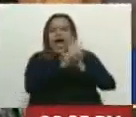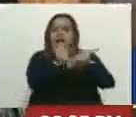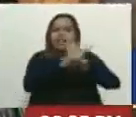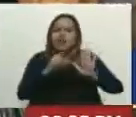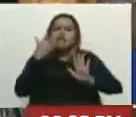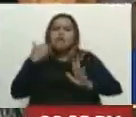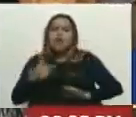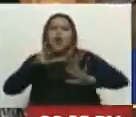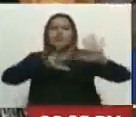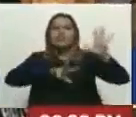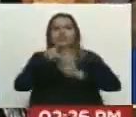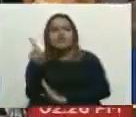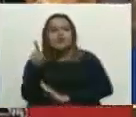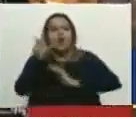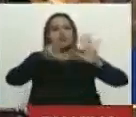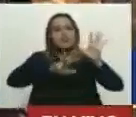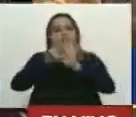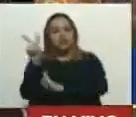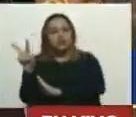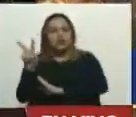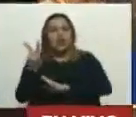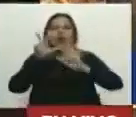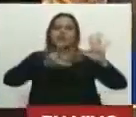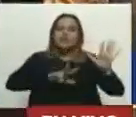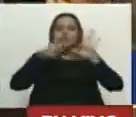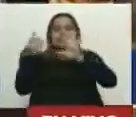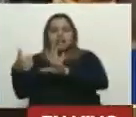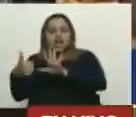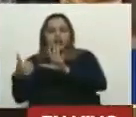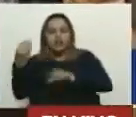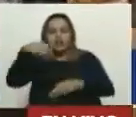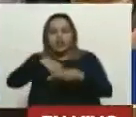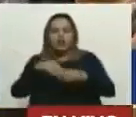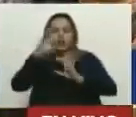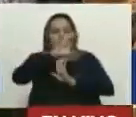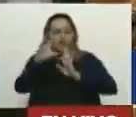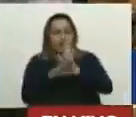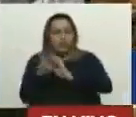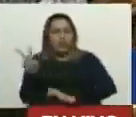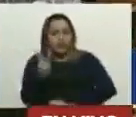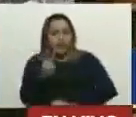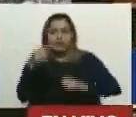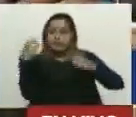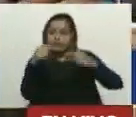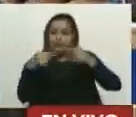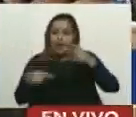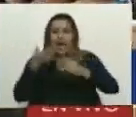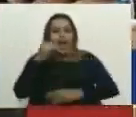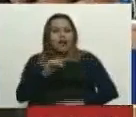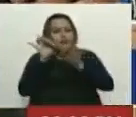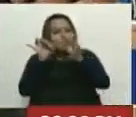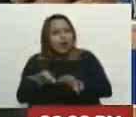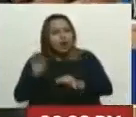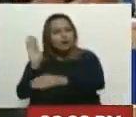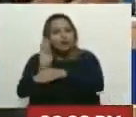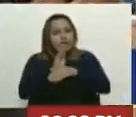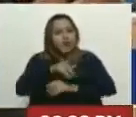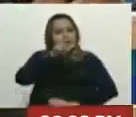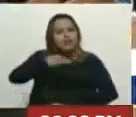artículo 81, 82 y 86, entre otros, aun y cuando establecen garantías a las personas